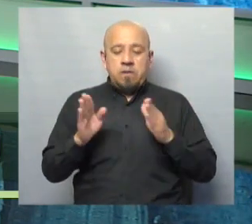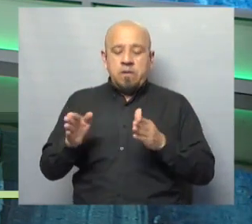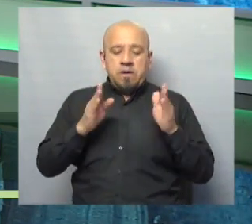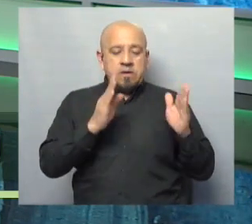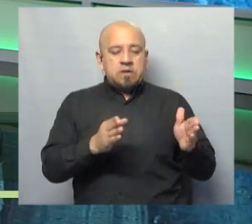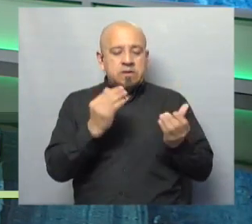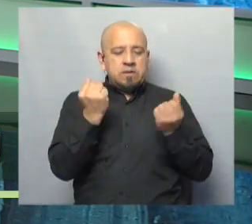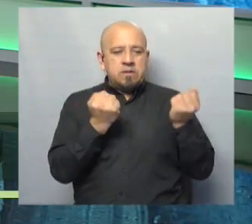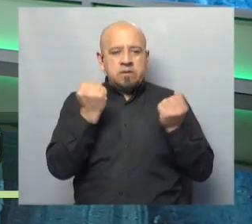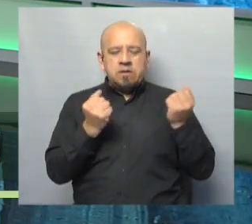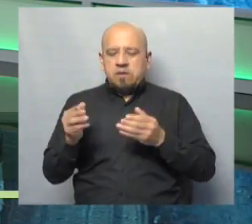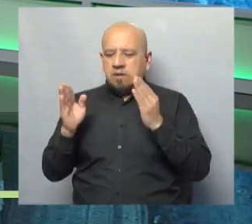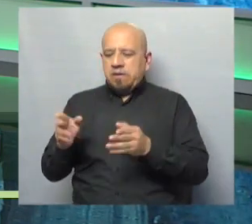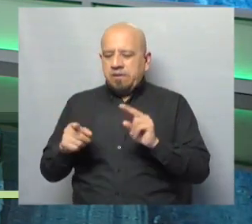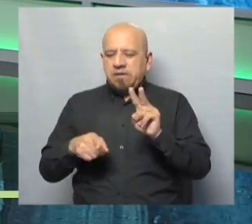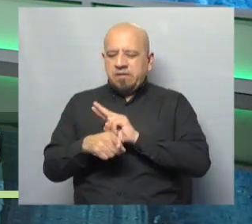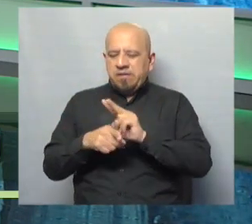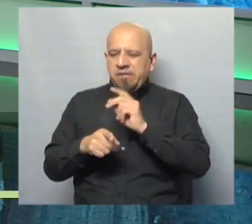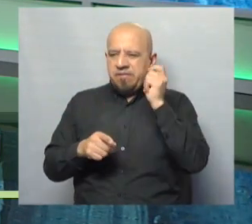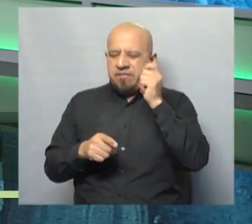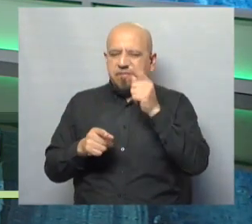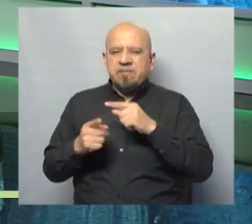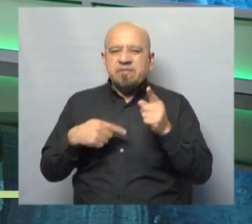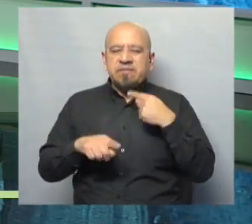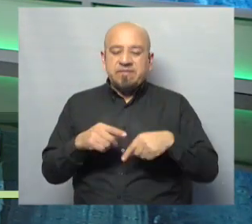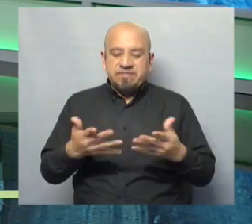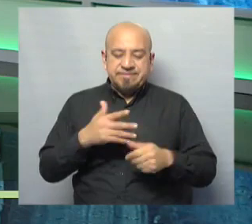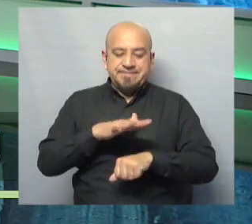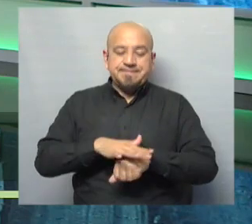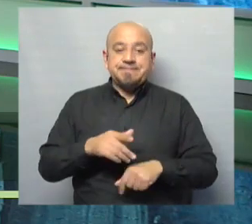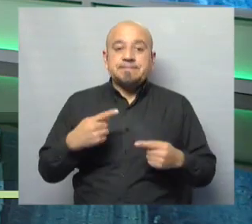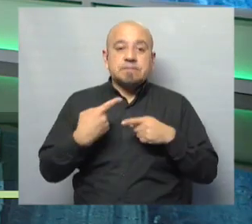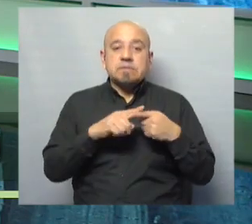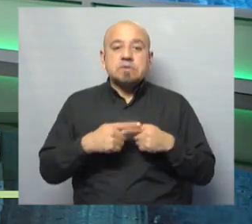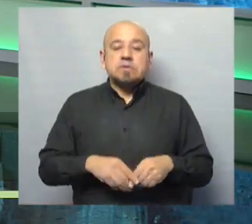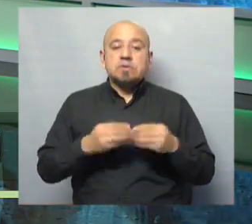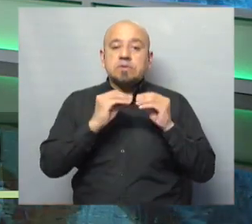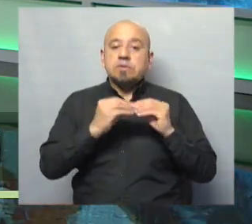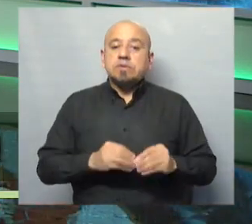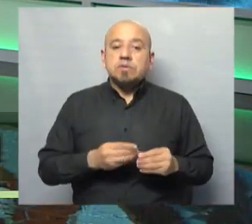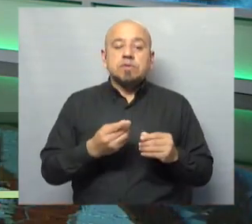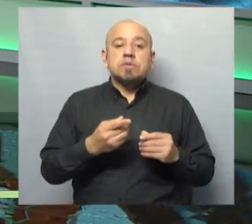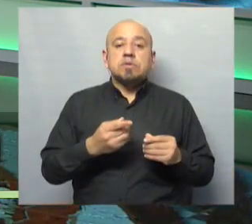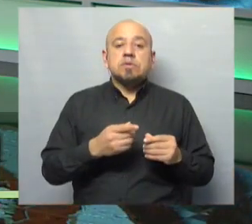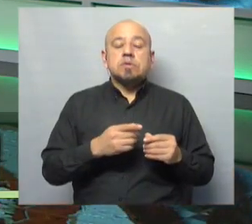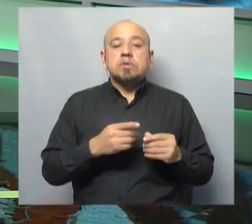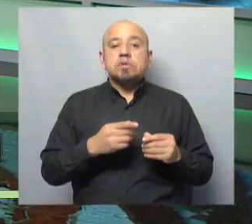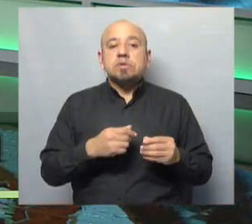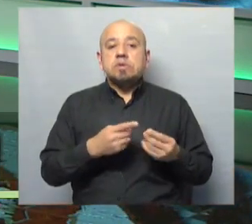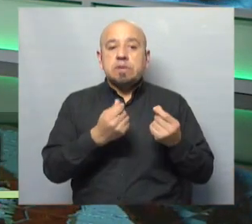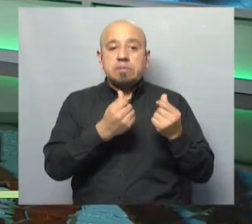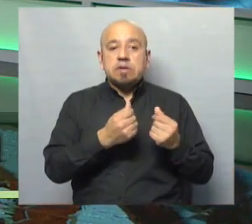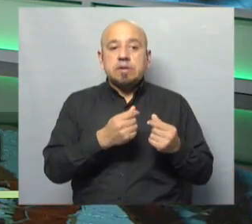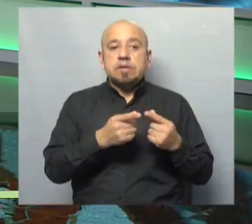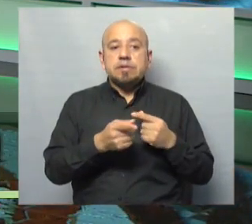economía y la seguridad pública pero en un contexto donde estamos en este momento con la discusión de rendición de cuentas que presenta un